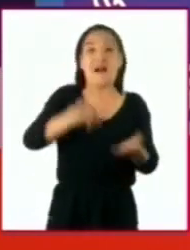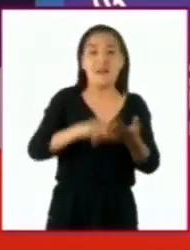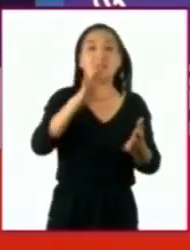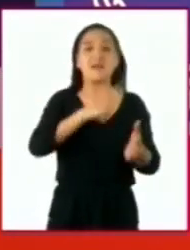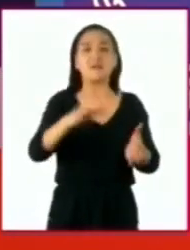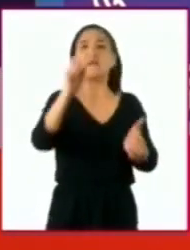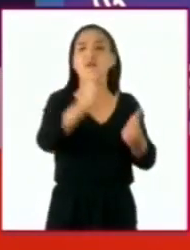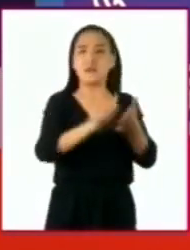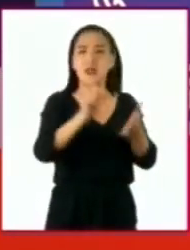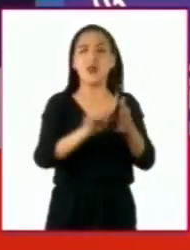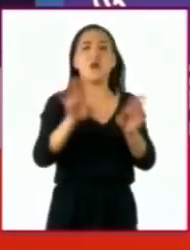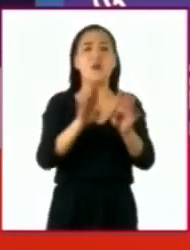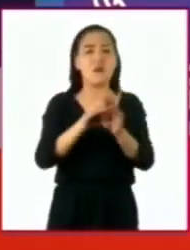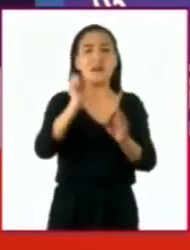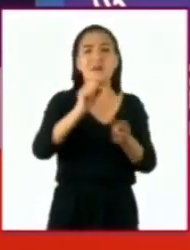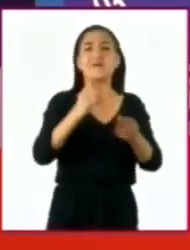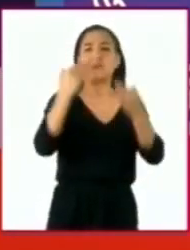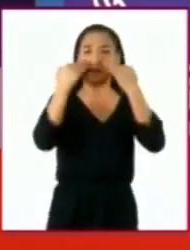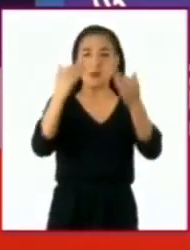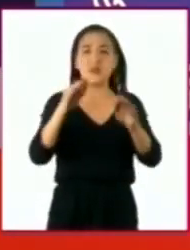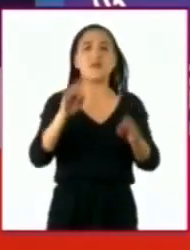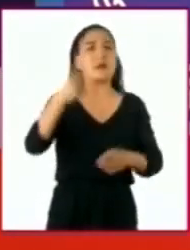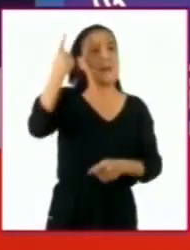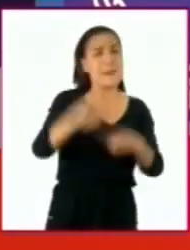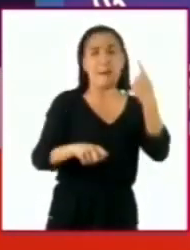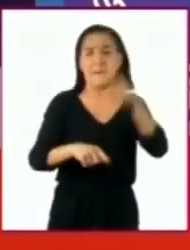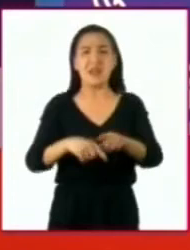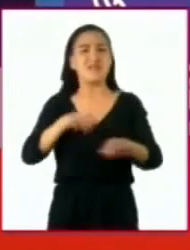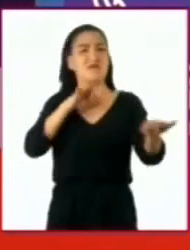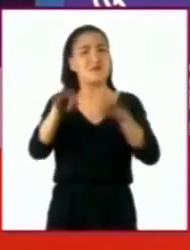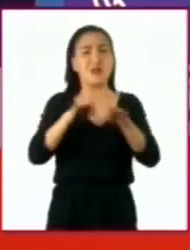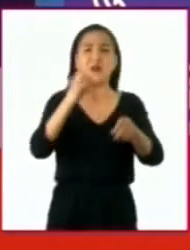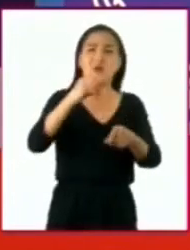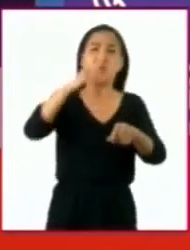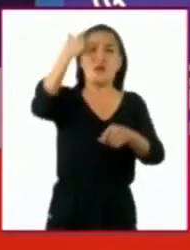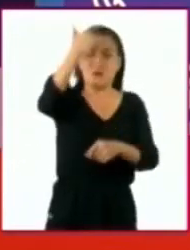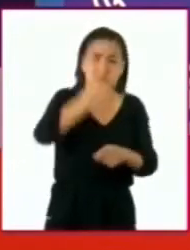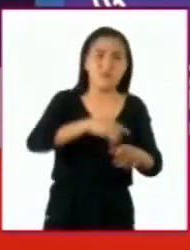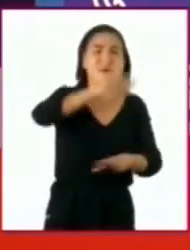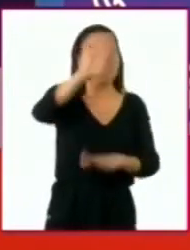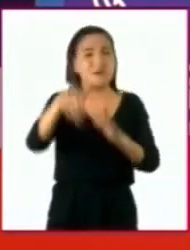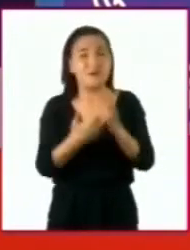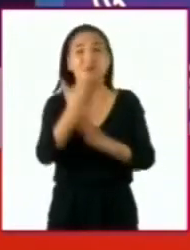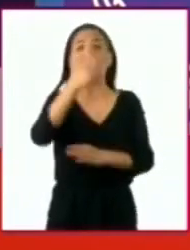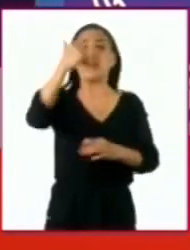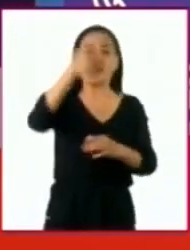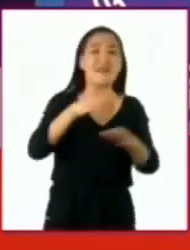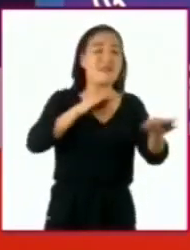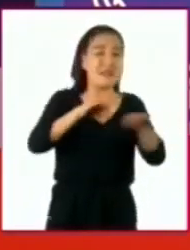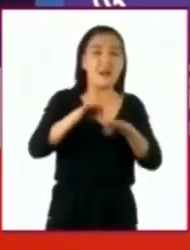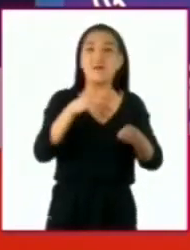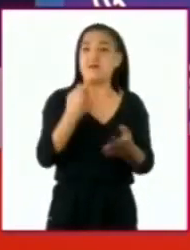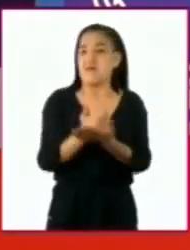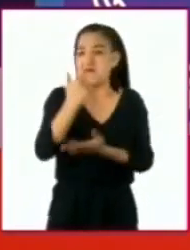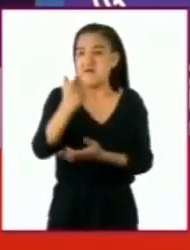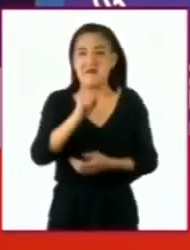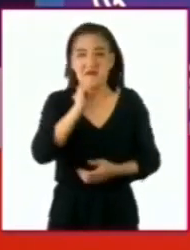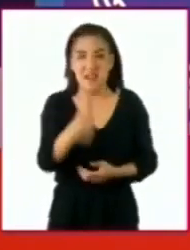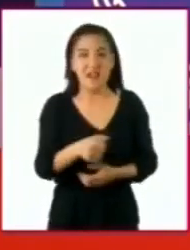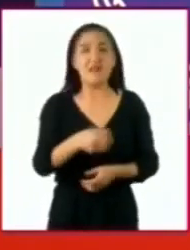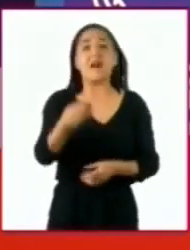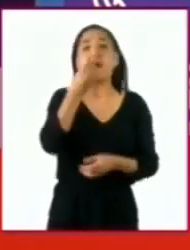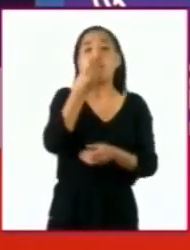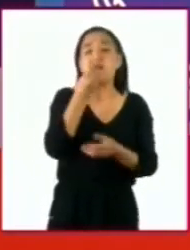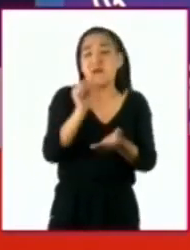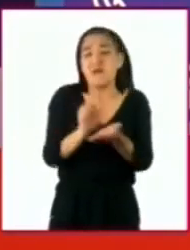eran obligados a jornadas de trabajo extenuantes, sin recibir pago alguno, con alimento racionado